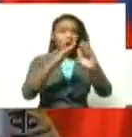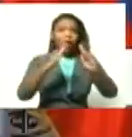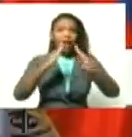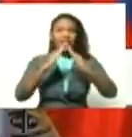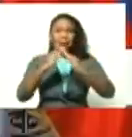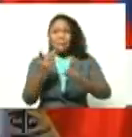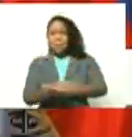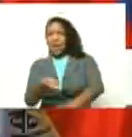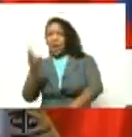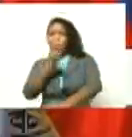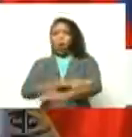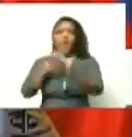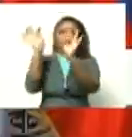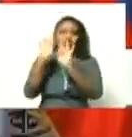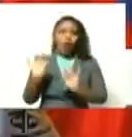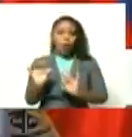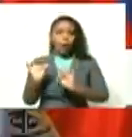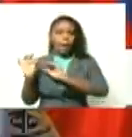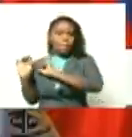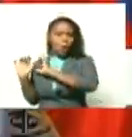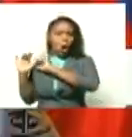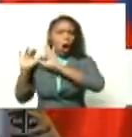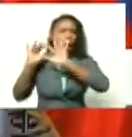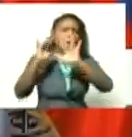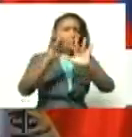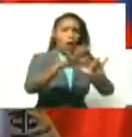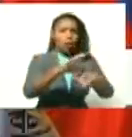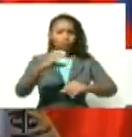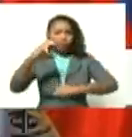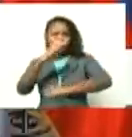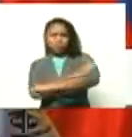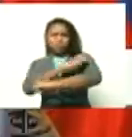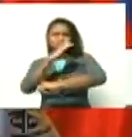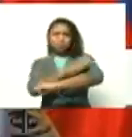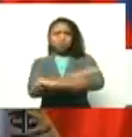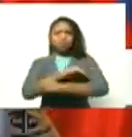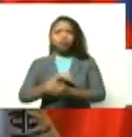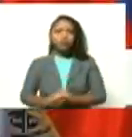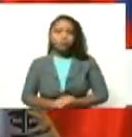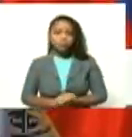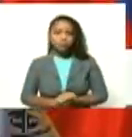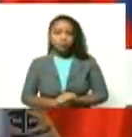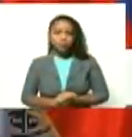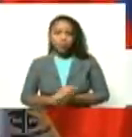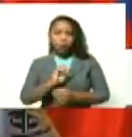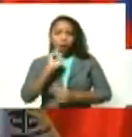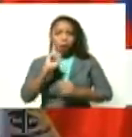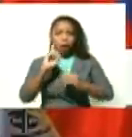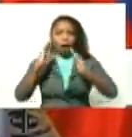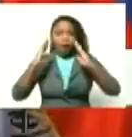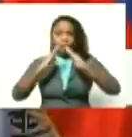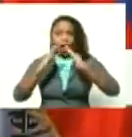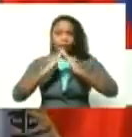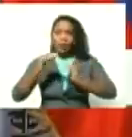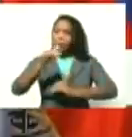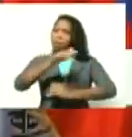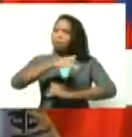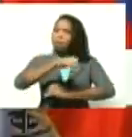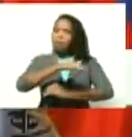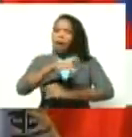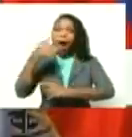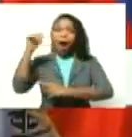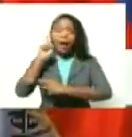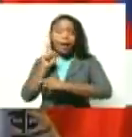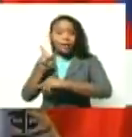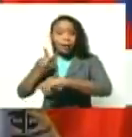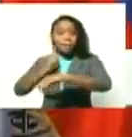peor estilo de las hordas fascistas. Una vivienda donde estaba en